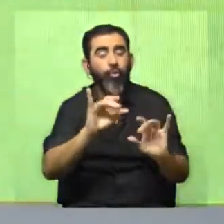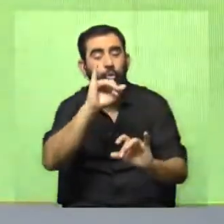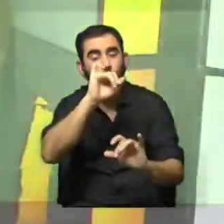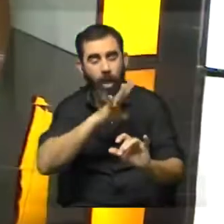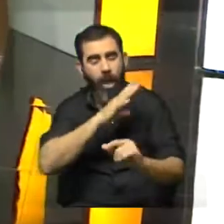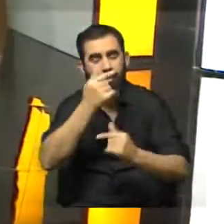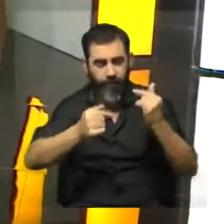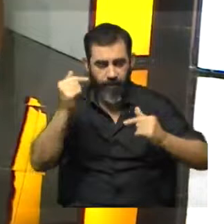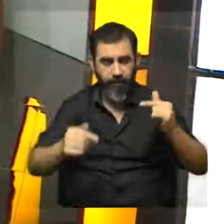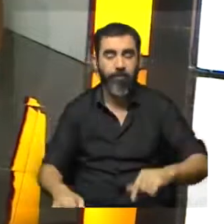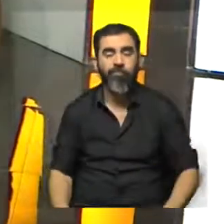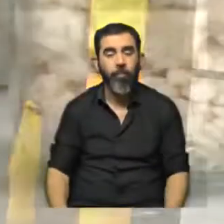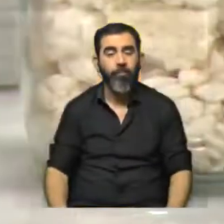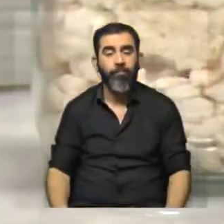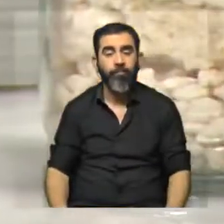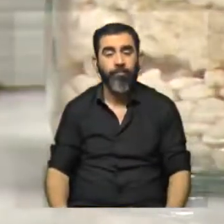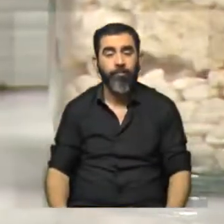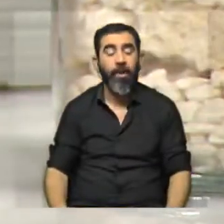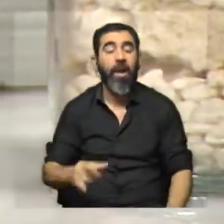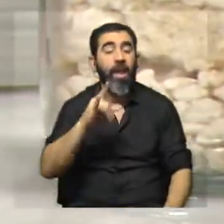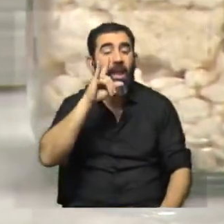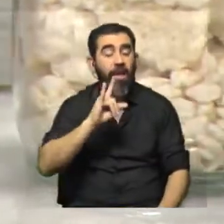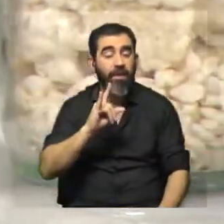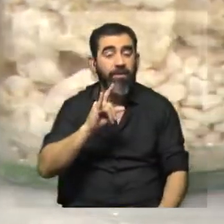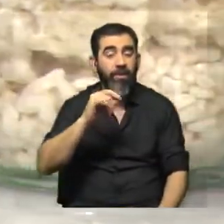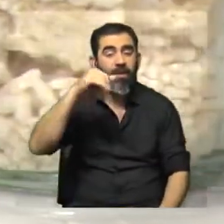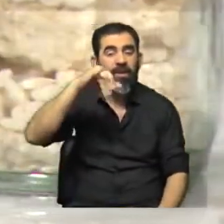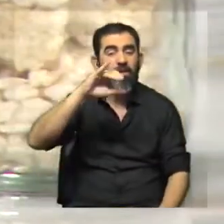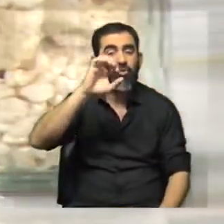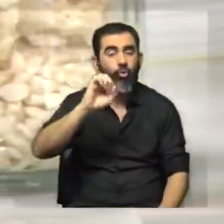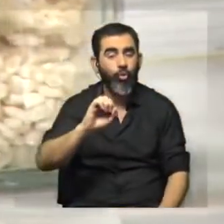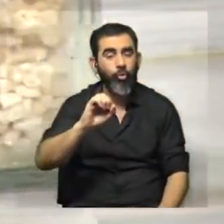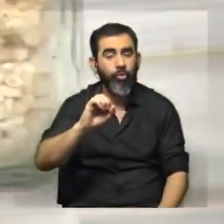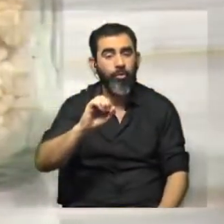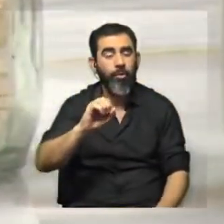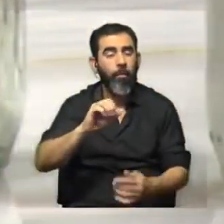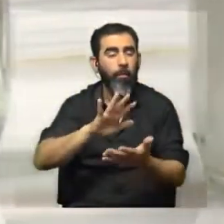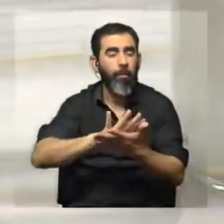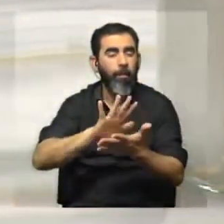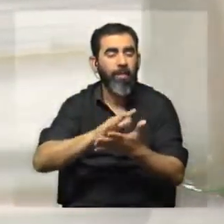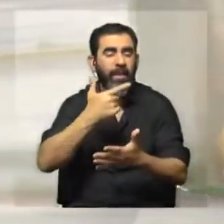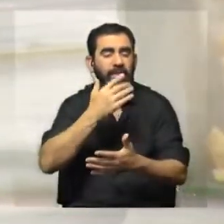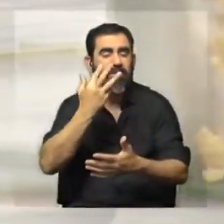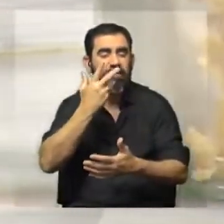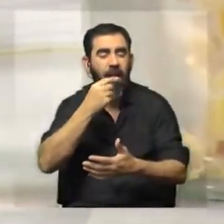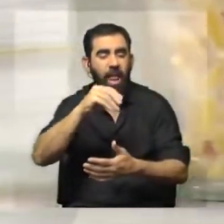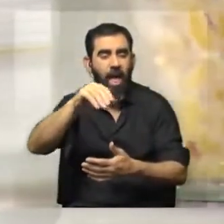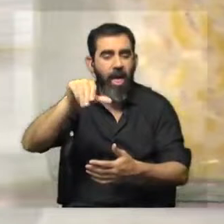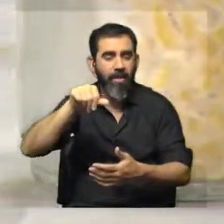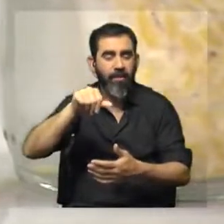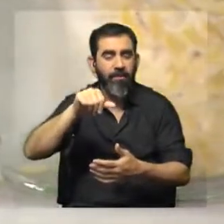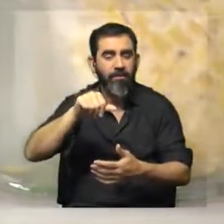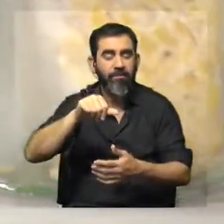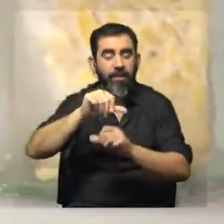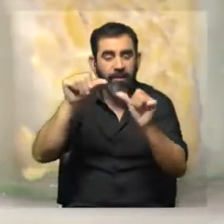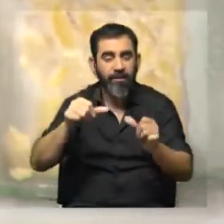varios. Hay kéfir de leche, miso, que es una pasta salada fermentada que se hace con las enzimas